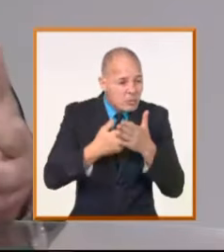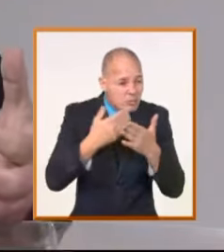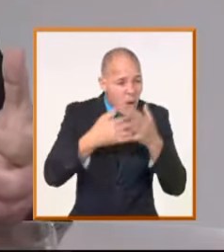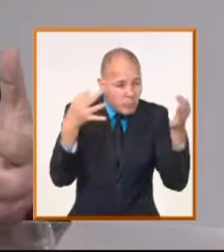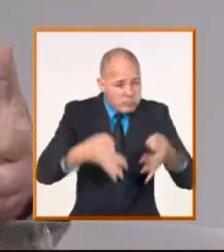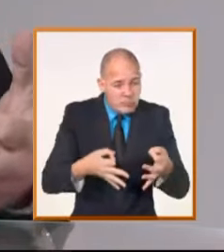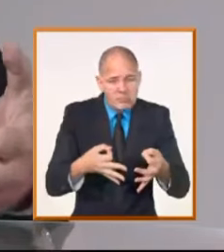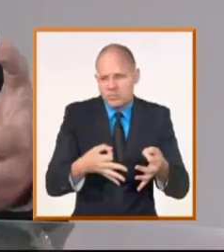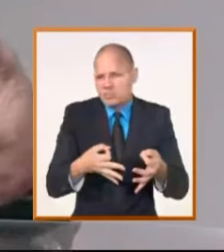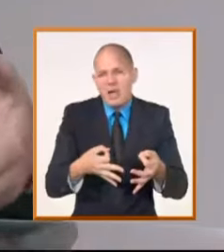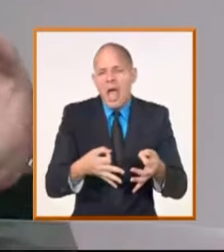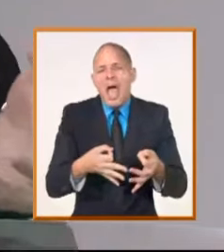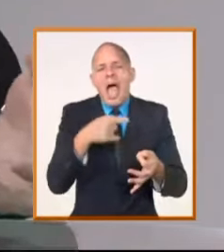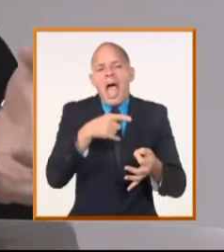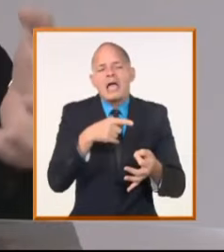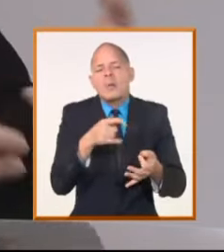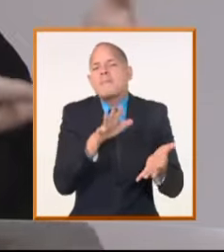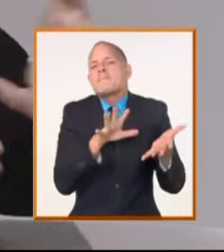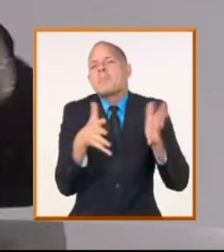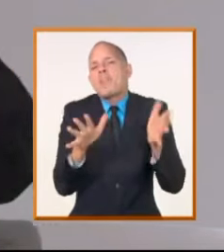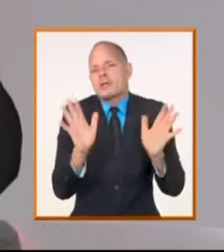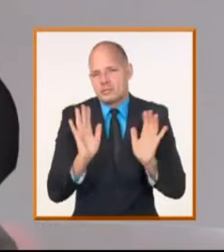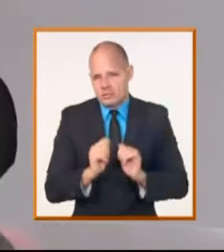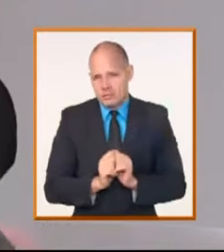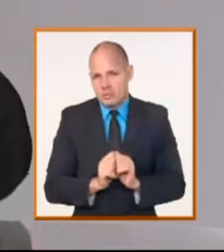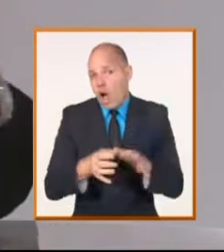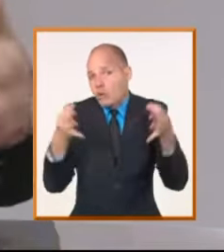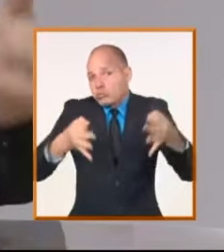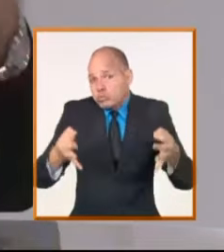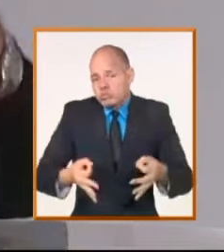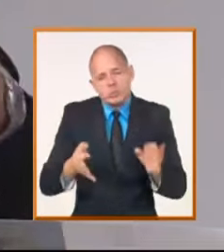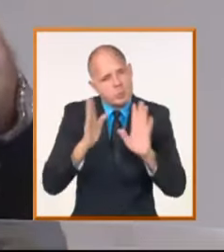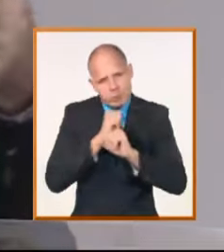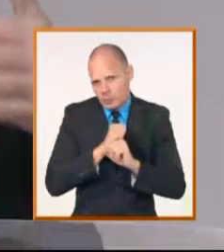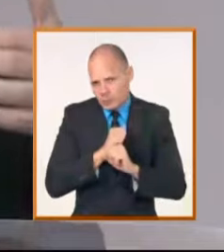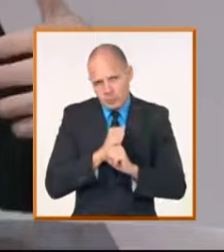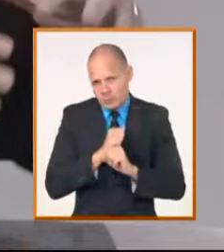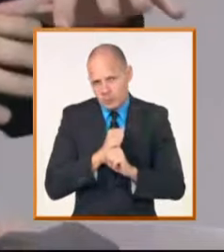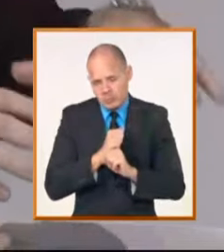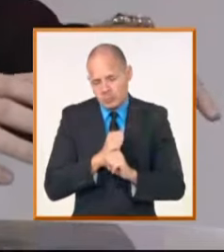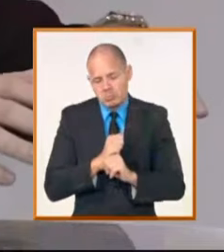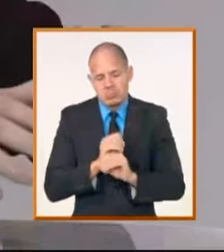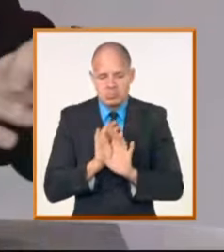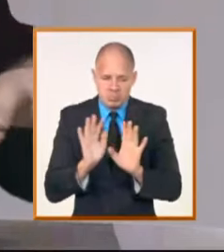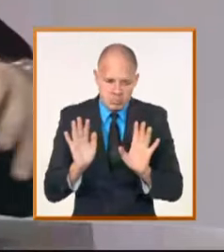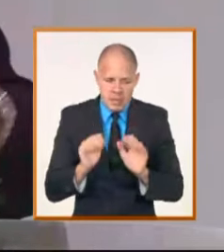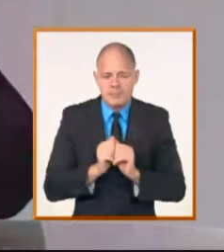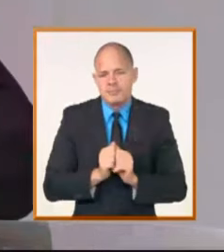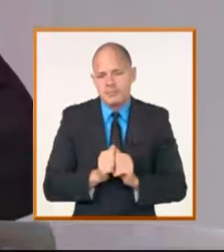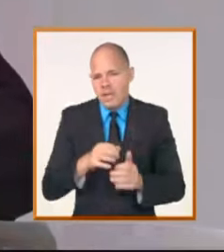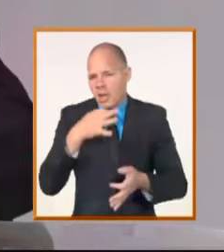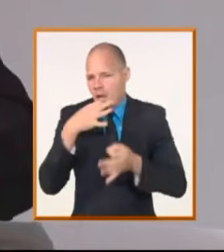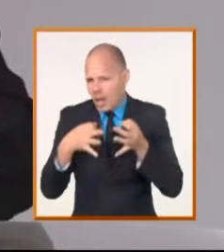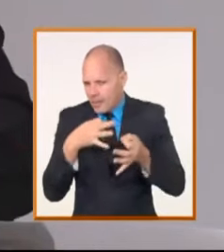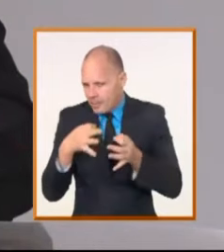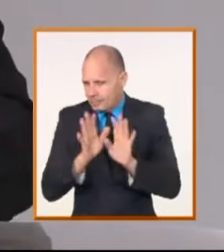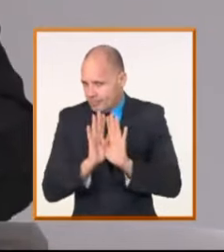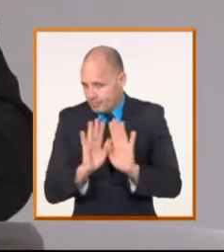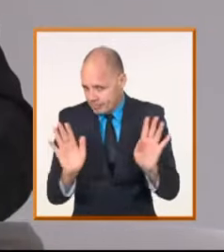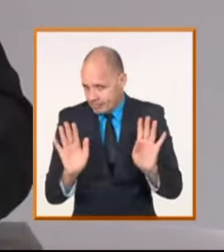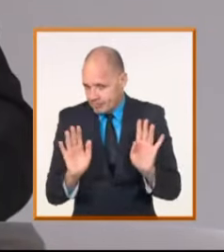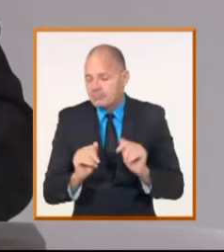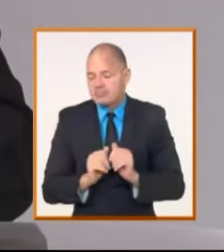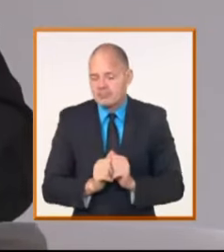ellas, ¿no? Todavía hay que esperar mucho, pero todos estos factores de considerarlo. Considerando todo eso y dejando todo eso desde el punto de